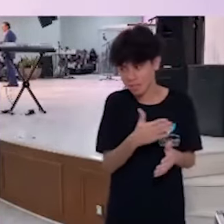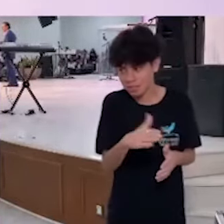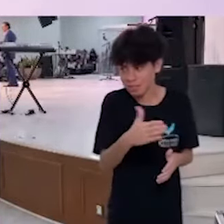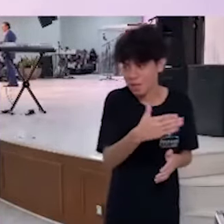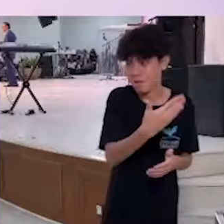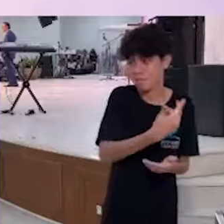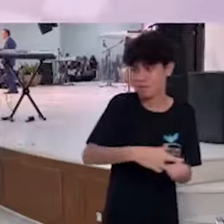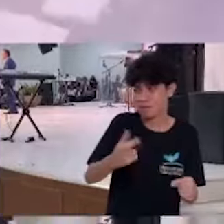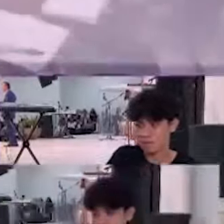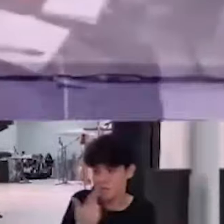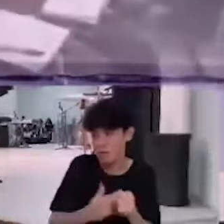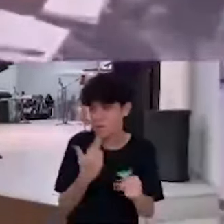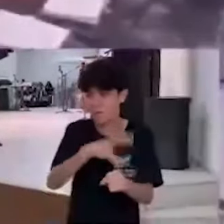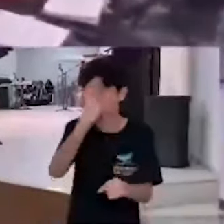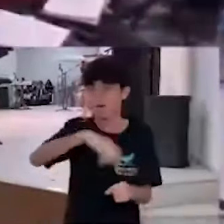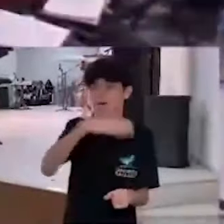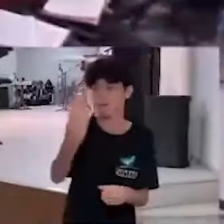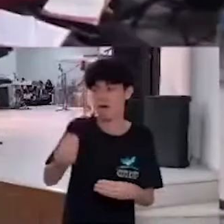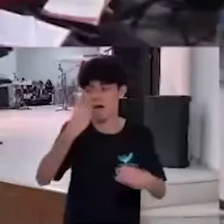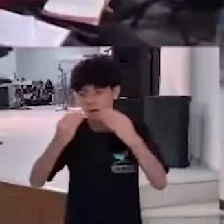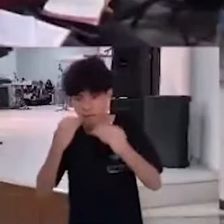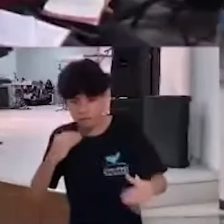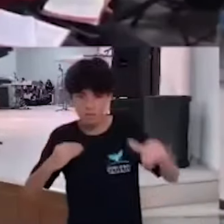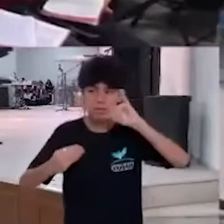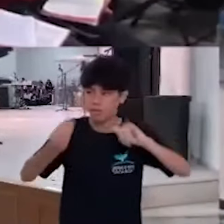Y llegas a querer orar al Señor.